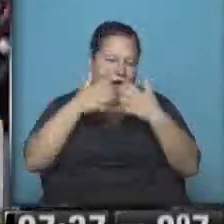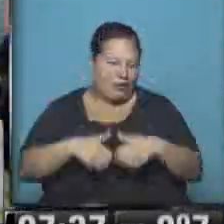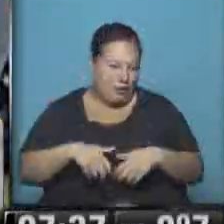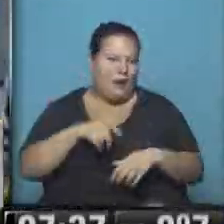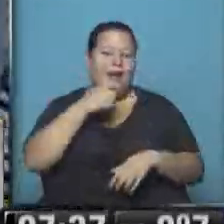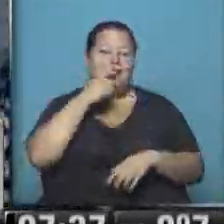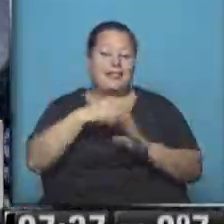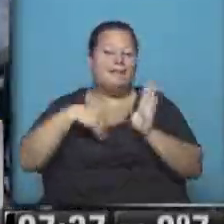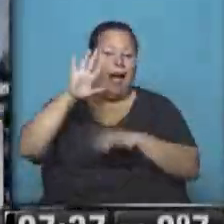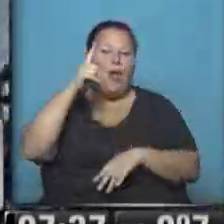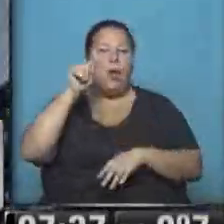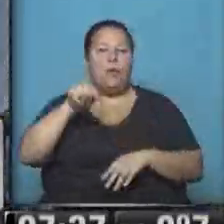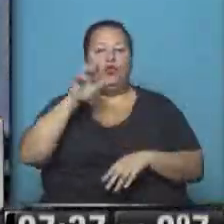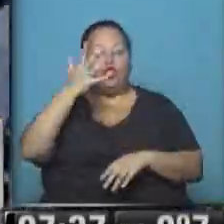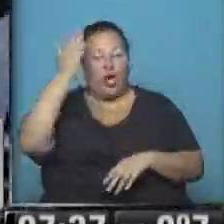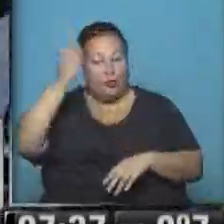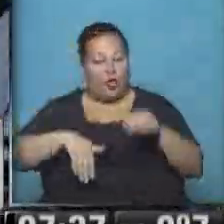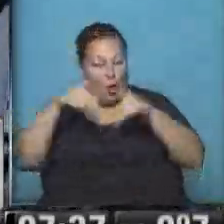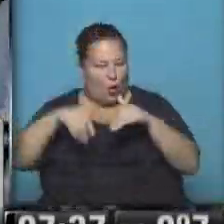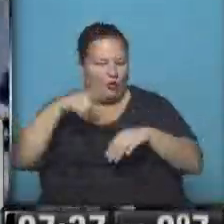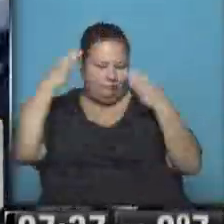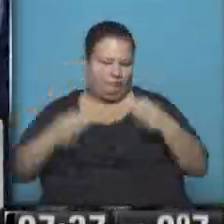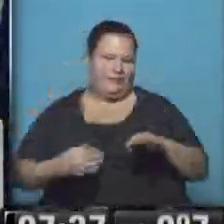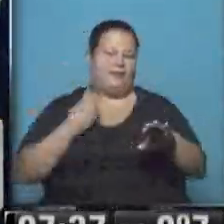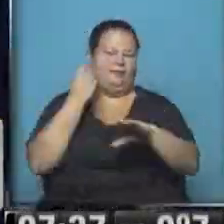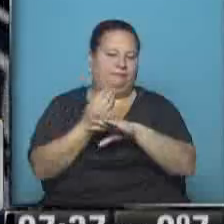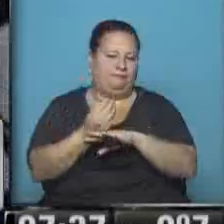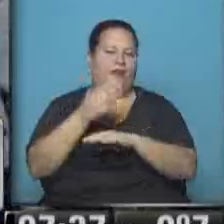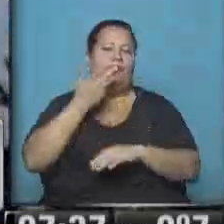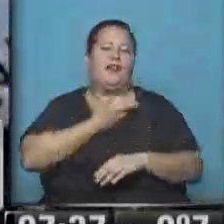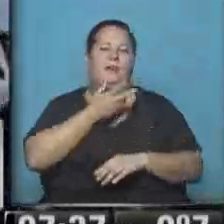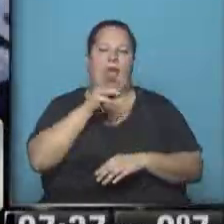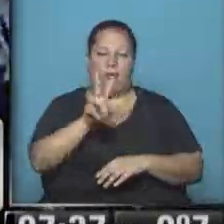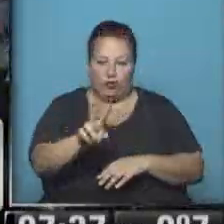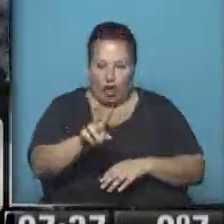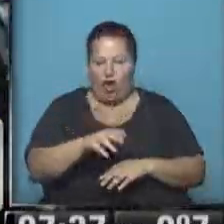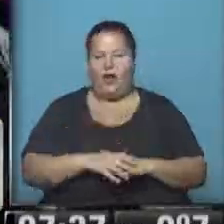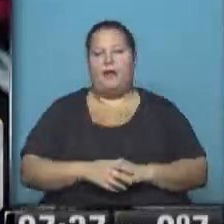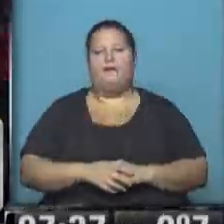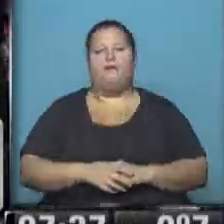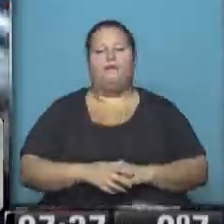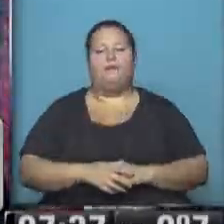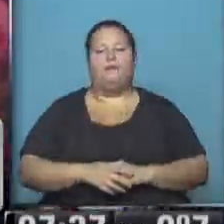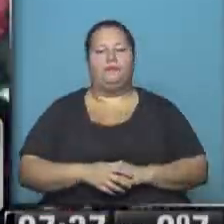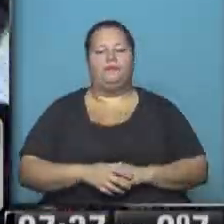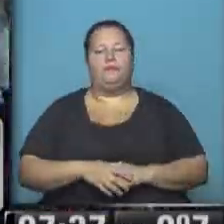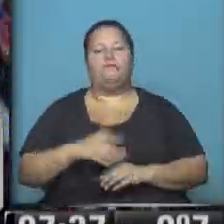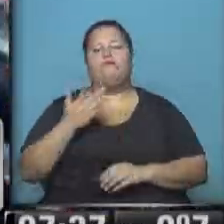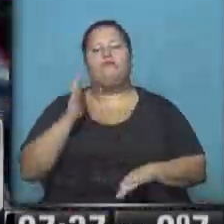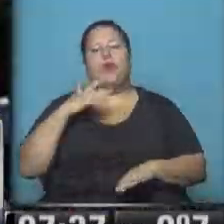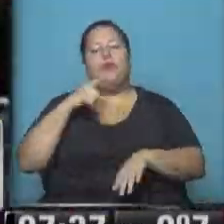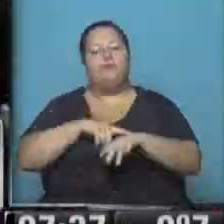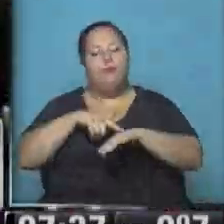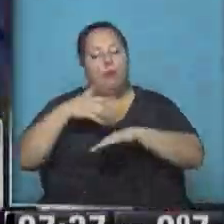si supera el 1.5 por de los votos es el candidato del frente para la victoria eh en un